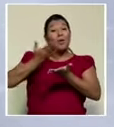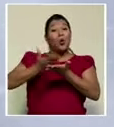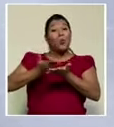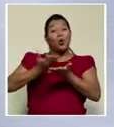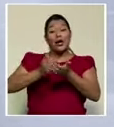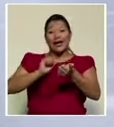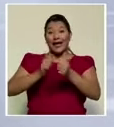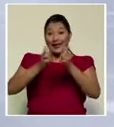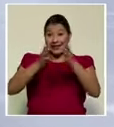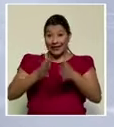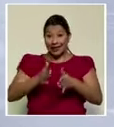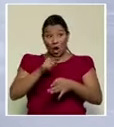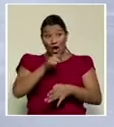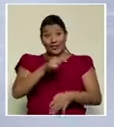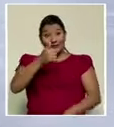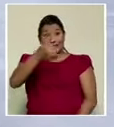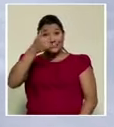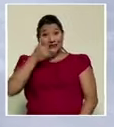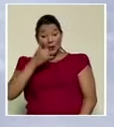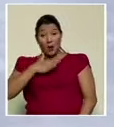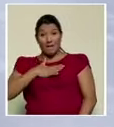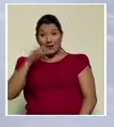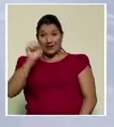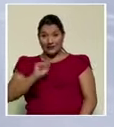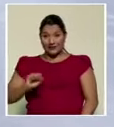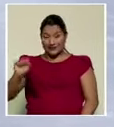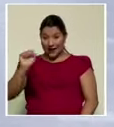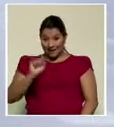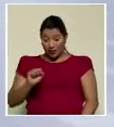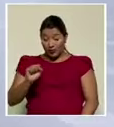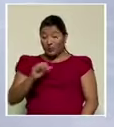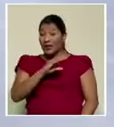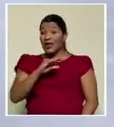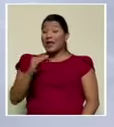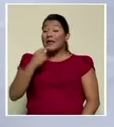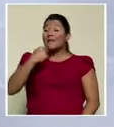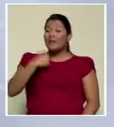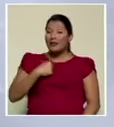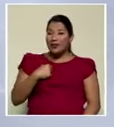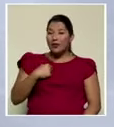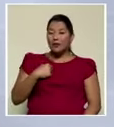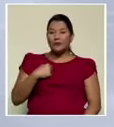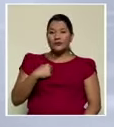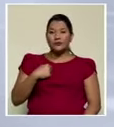Ella me llamó el sábado de que ya le habían dicho que